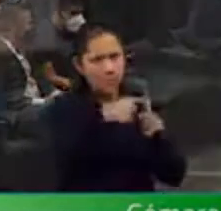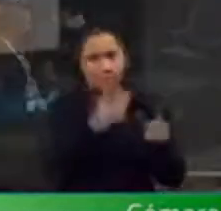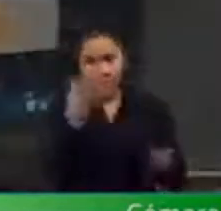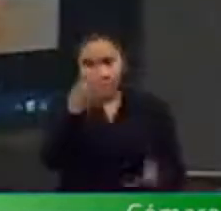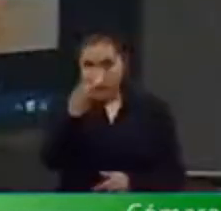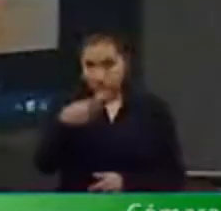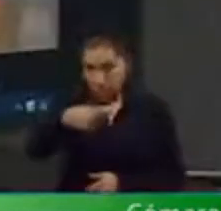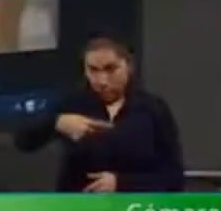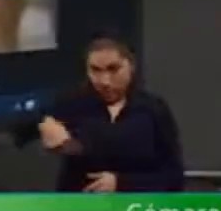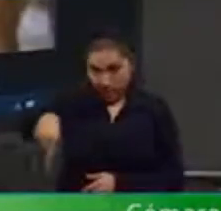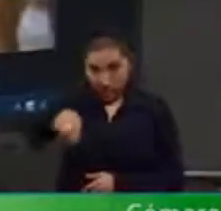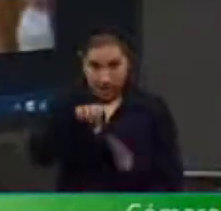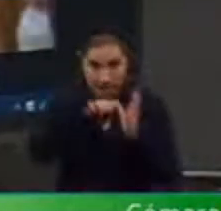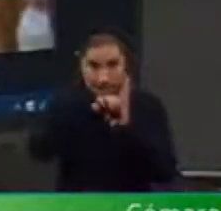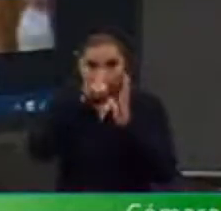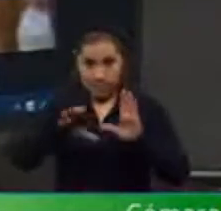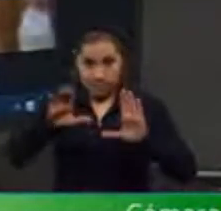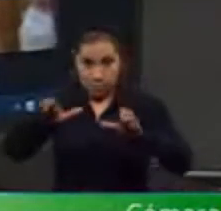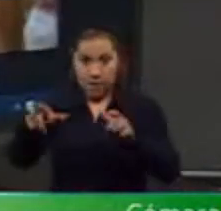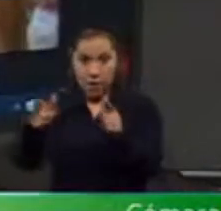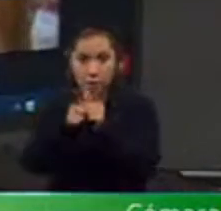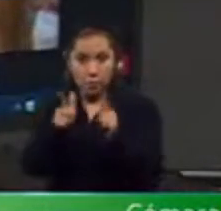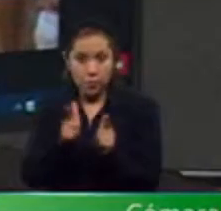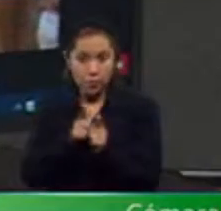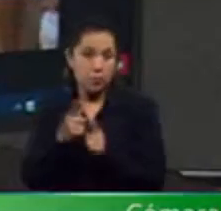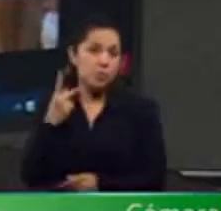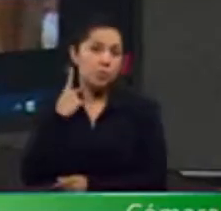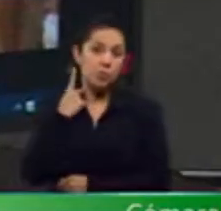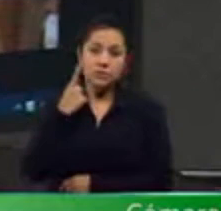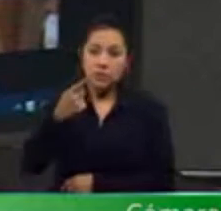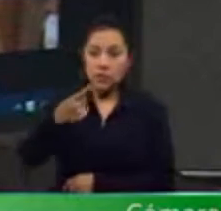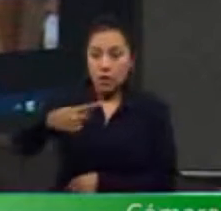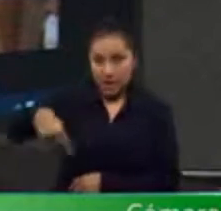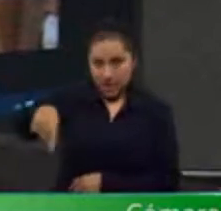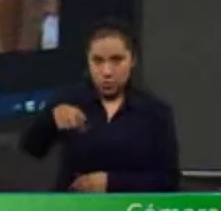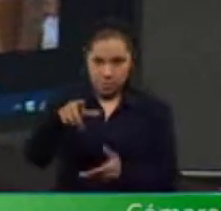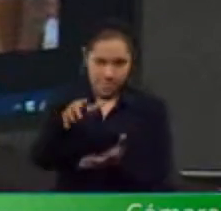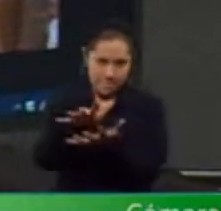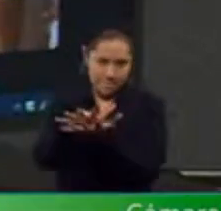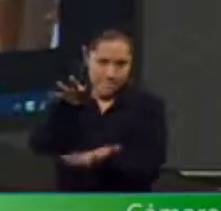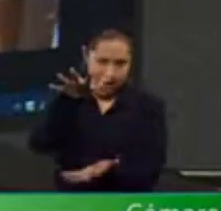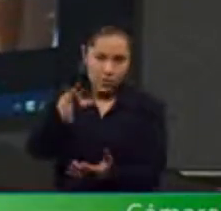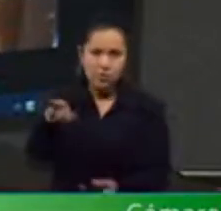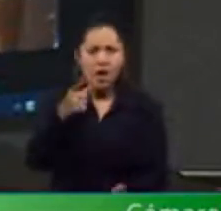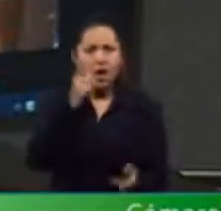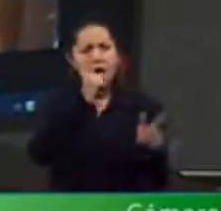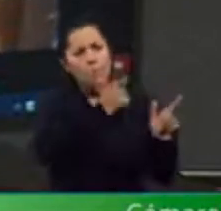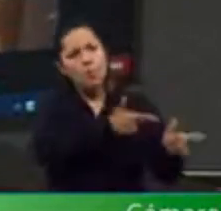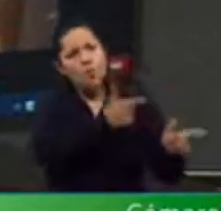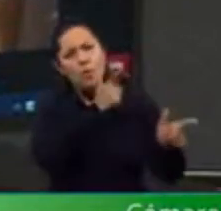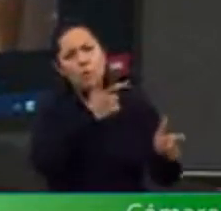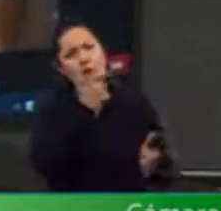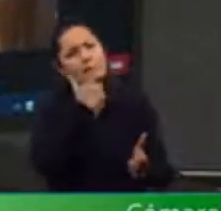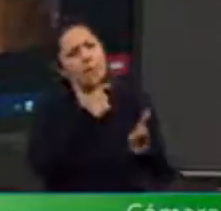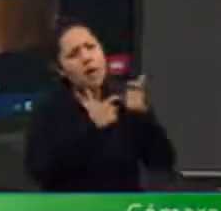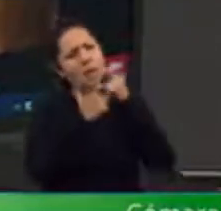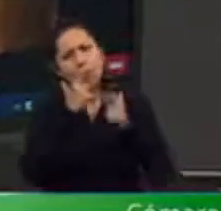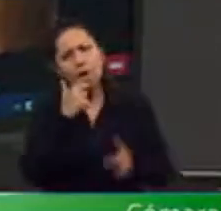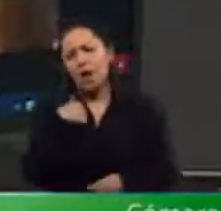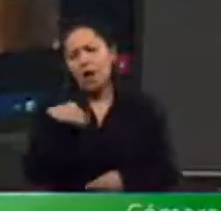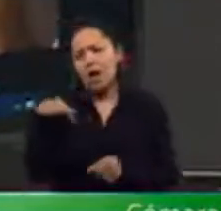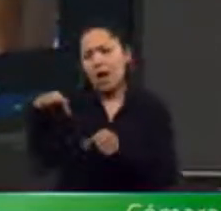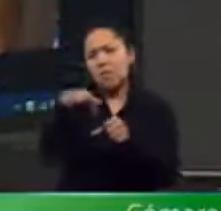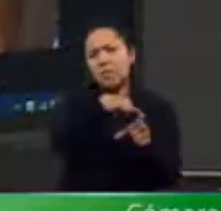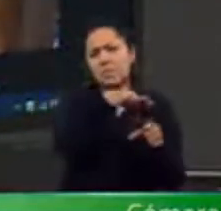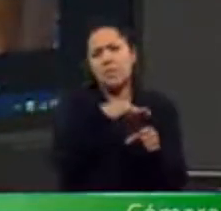mayoritaria riéndose, burlándose e insultando mientras imponían su voluntad a través de la aplanadora para